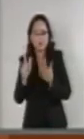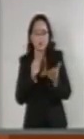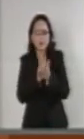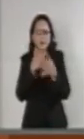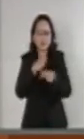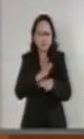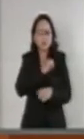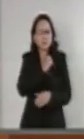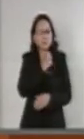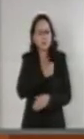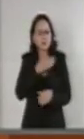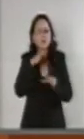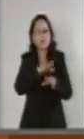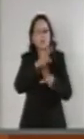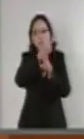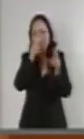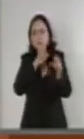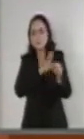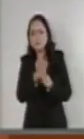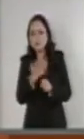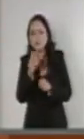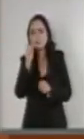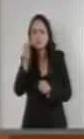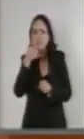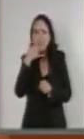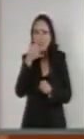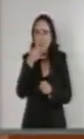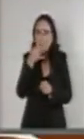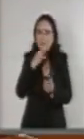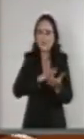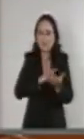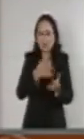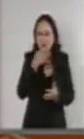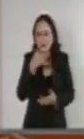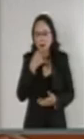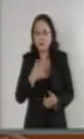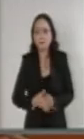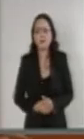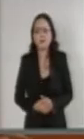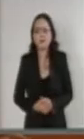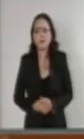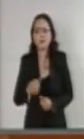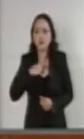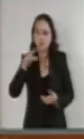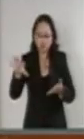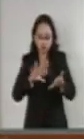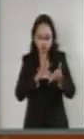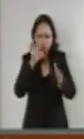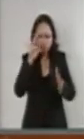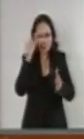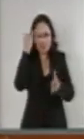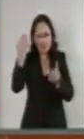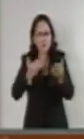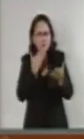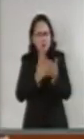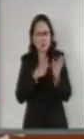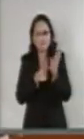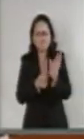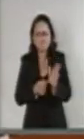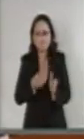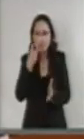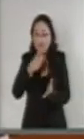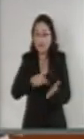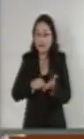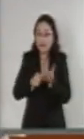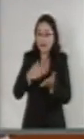General de Salud en materia de medicamentos. Me voy al contenido de la iniciativa. Dicha